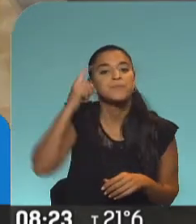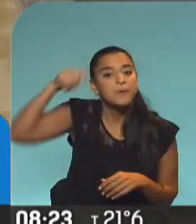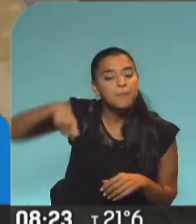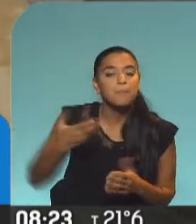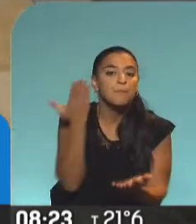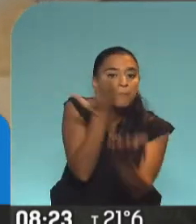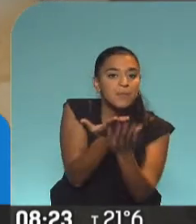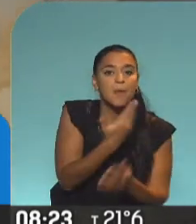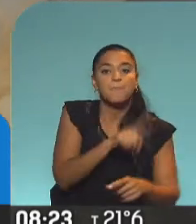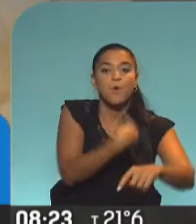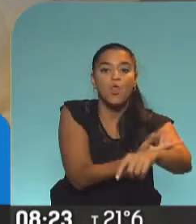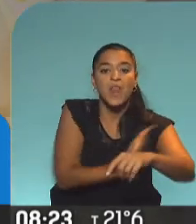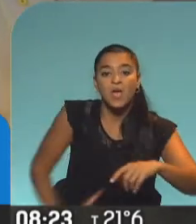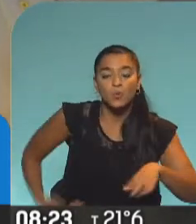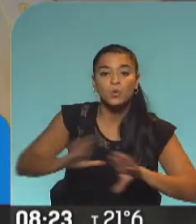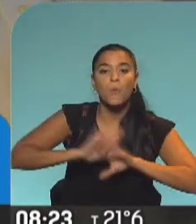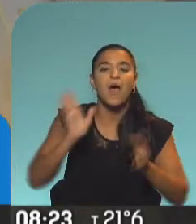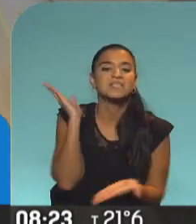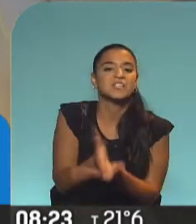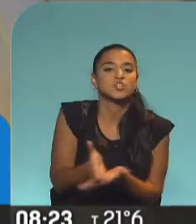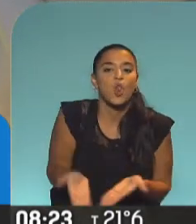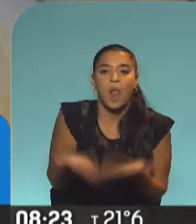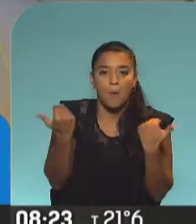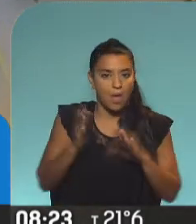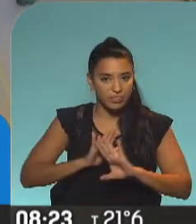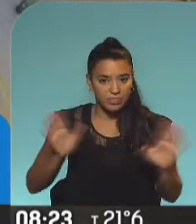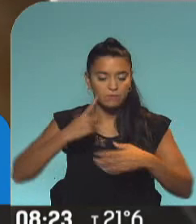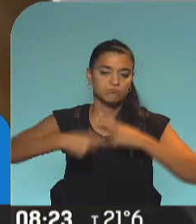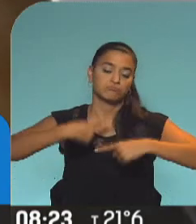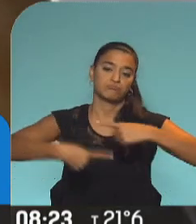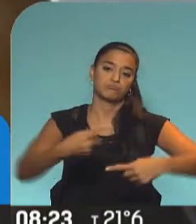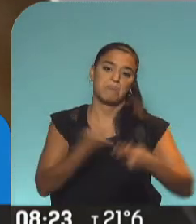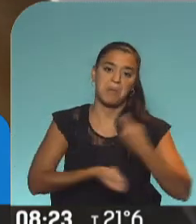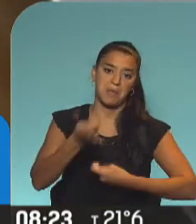pida al Ejecutivo que se levanten las sanciones y seguir operando en el mercado.